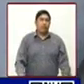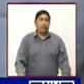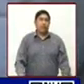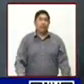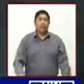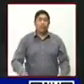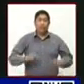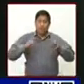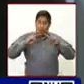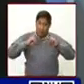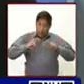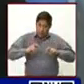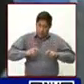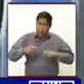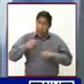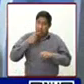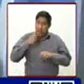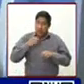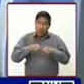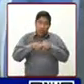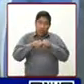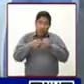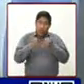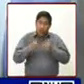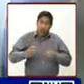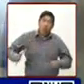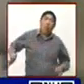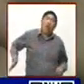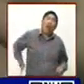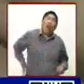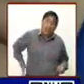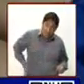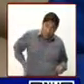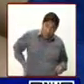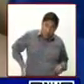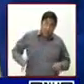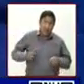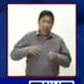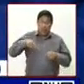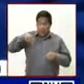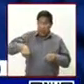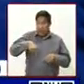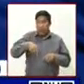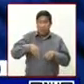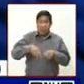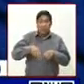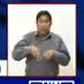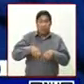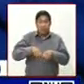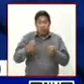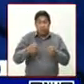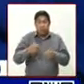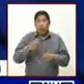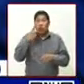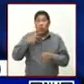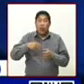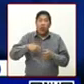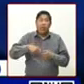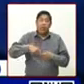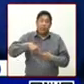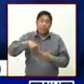El diagnóstico médico que nos dan es que él tiene fractura de cadera, además fractura de tobillo, de los tendones en una